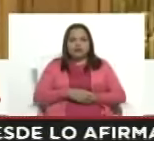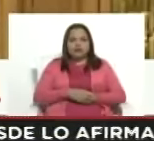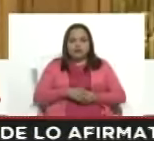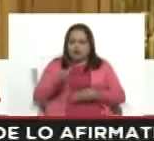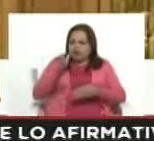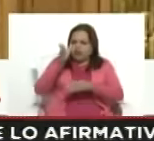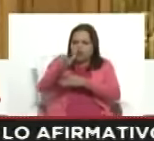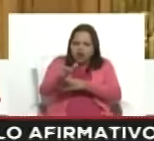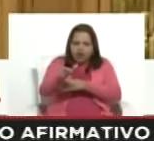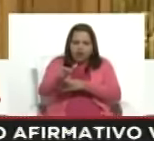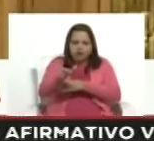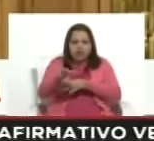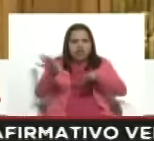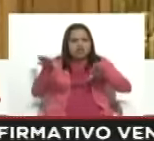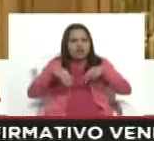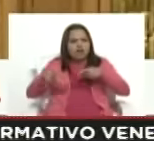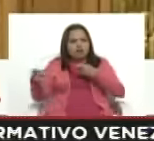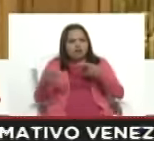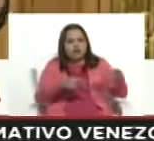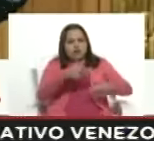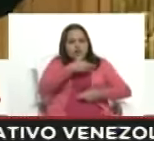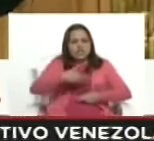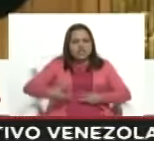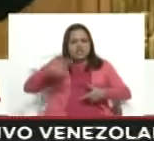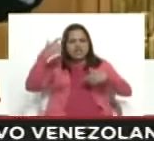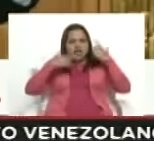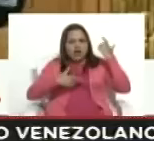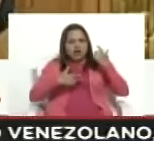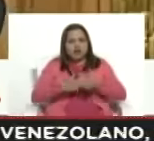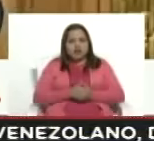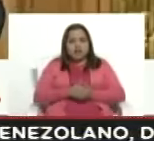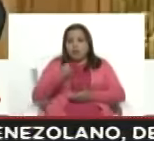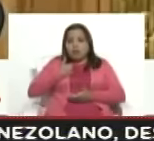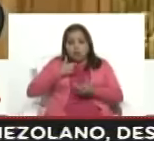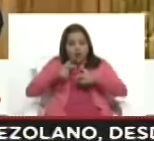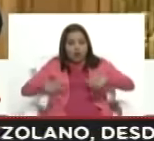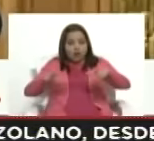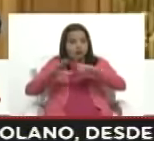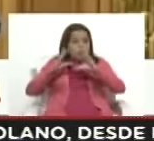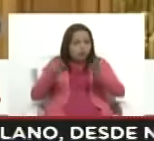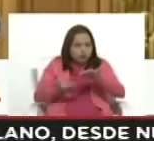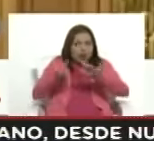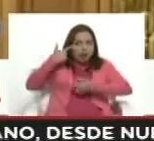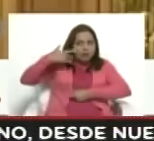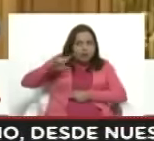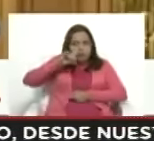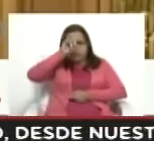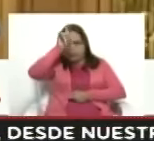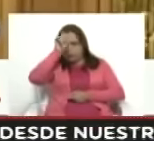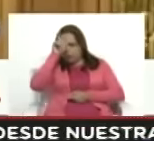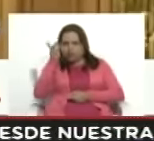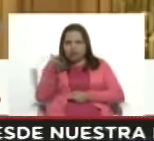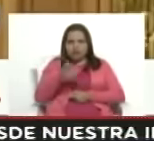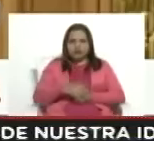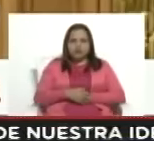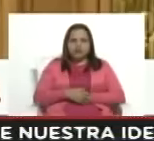acudieron al llamado del comandante Chávez, el presidente de la República. Habló en cualquier lugar del mundo. No vale.